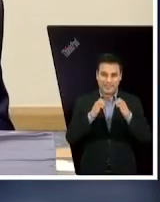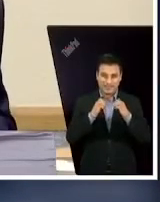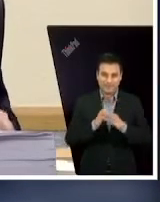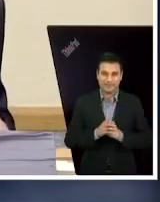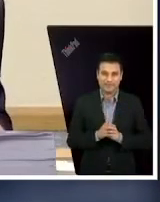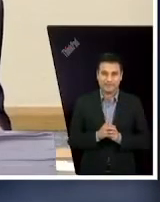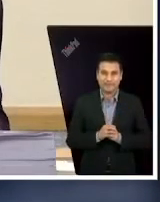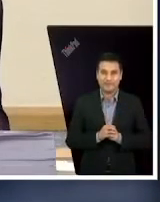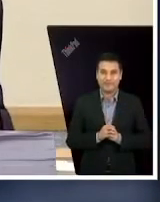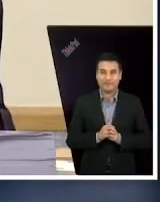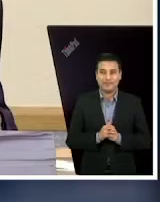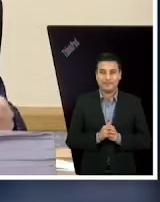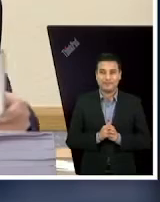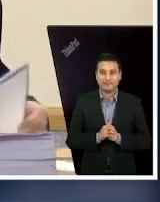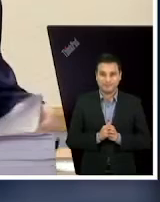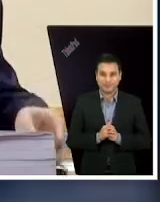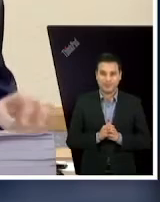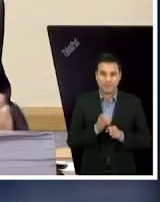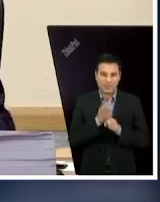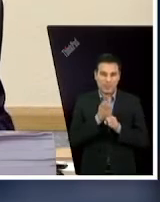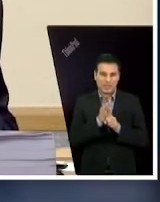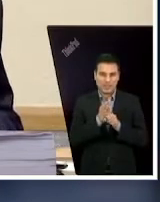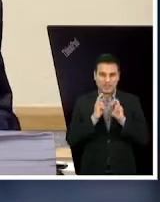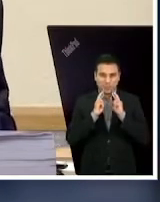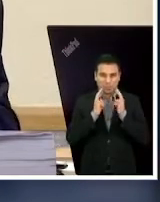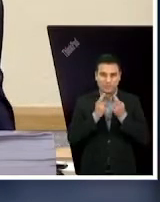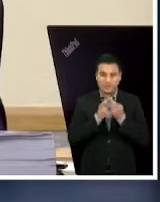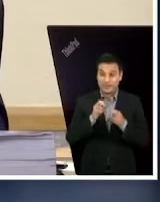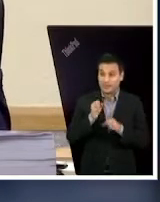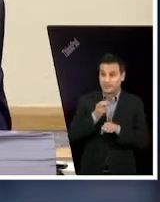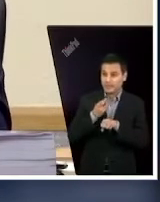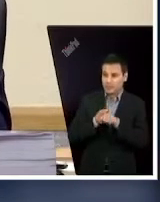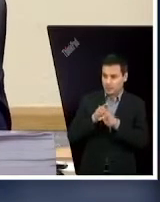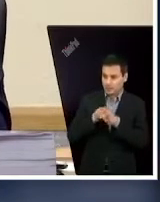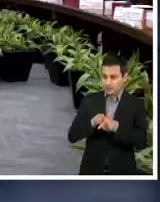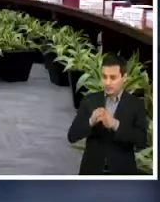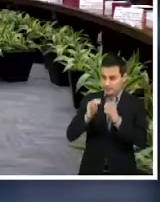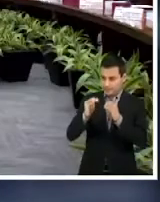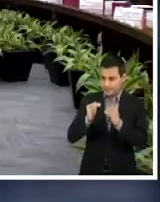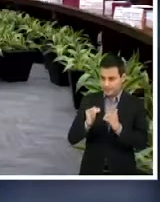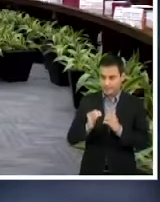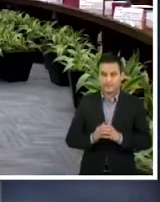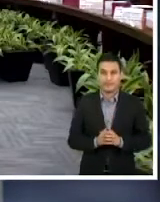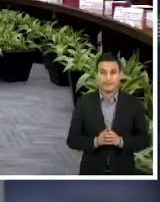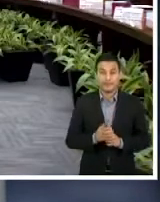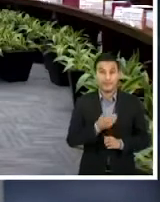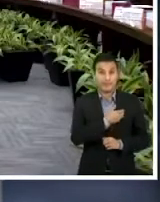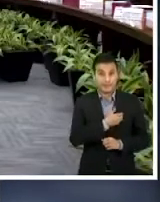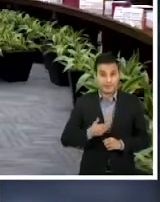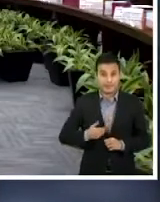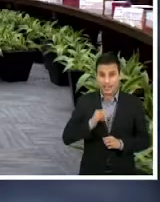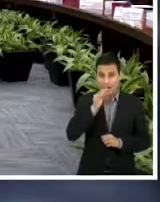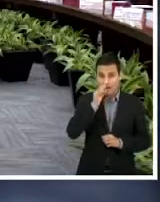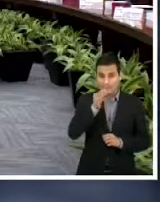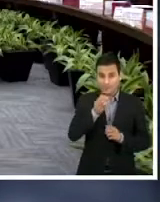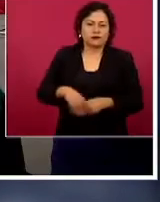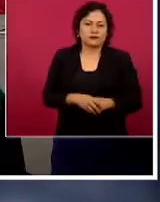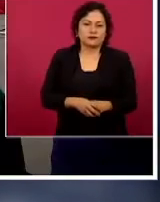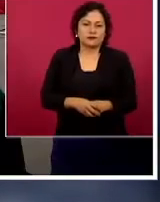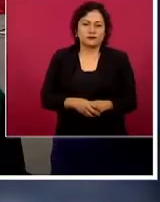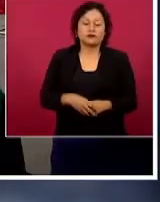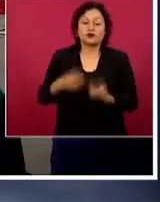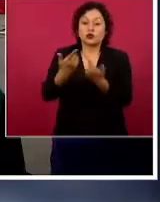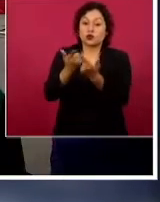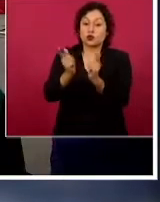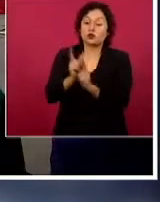pasó con la reforma o con la iniciativa de reforma eléctrica igual que era una reforma constitucional tenía que lograr a sus terceras partes y como